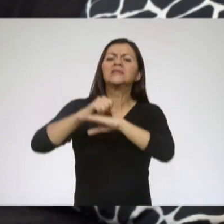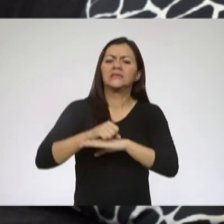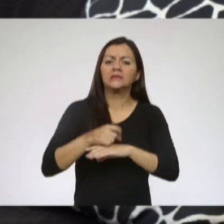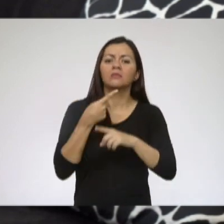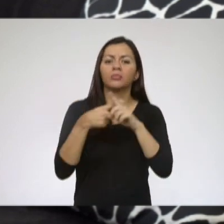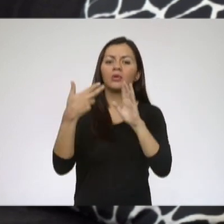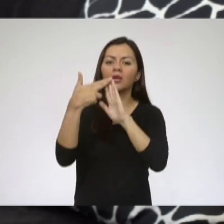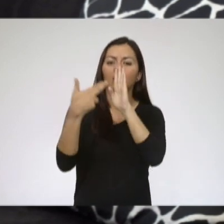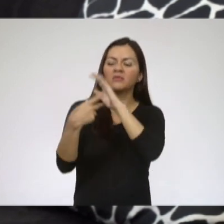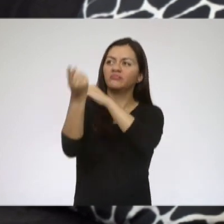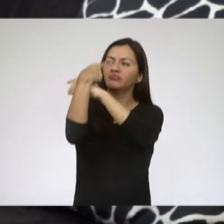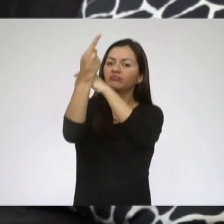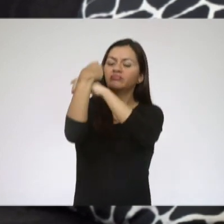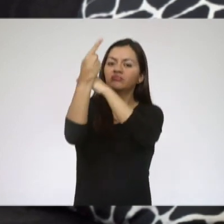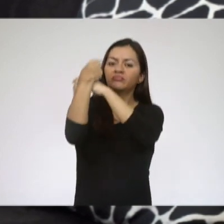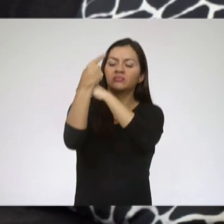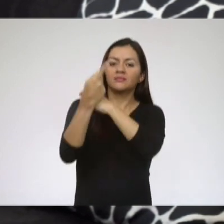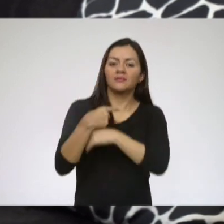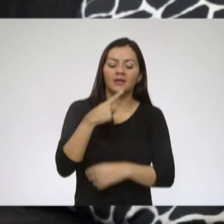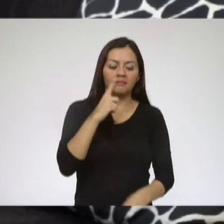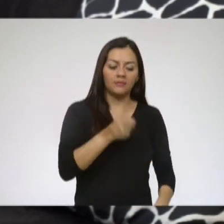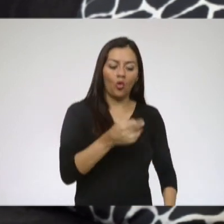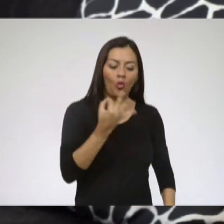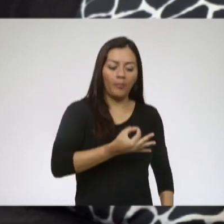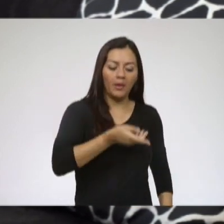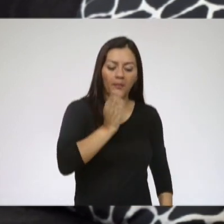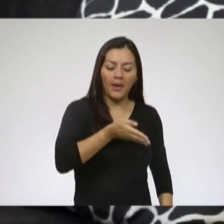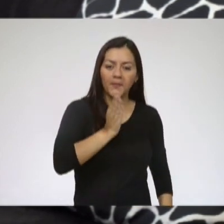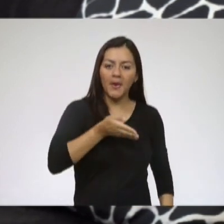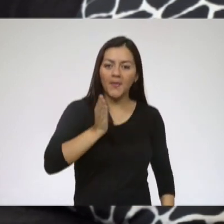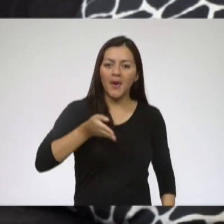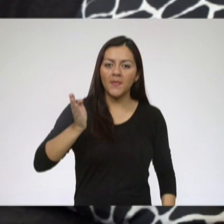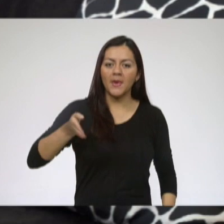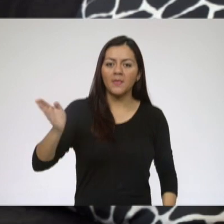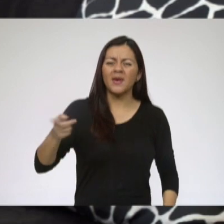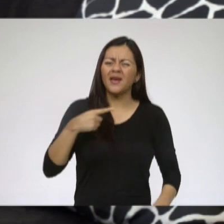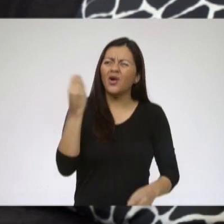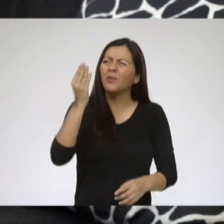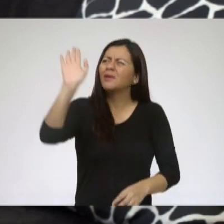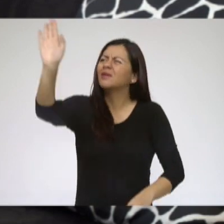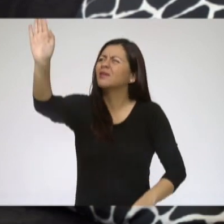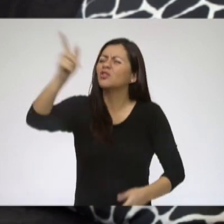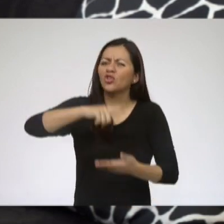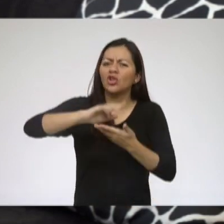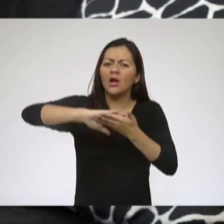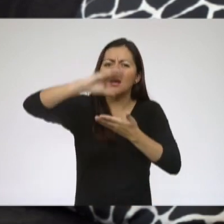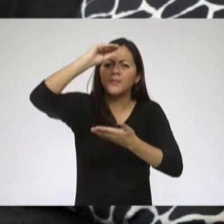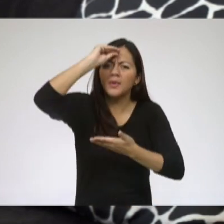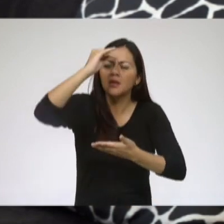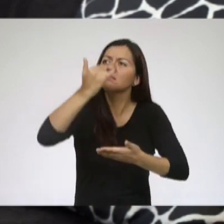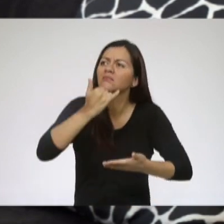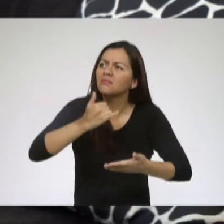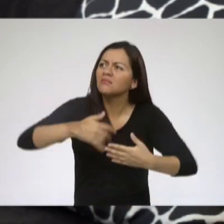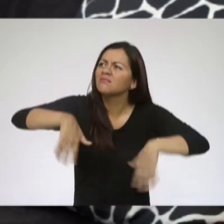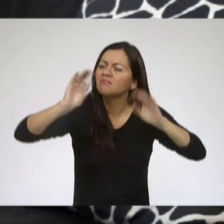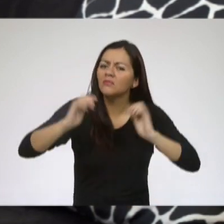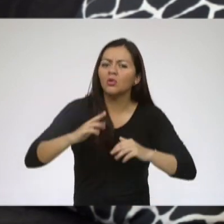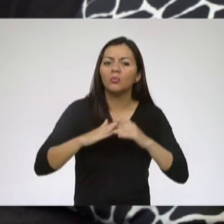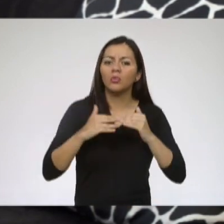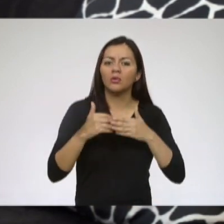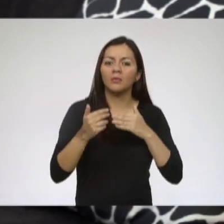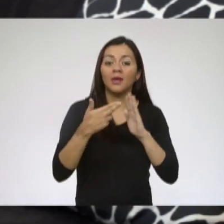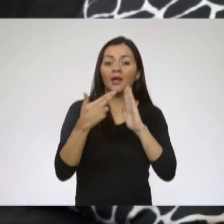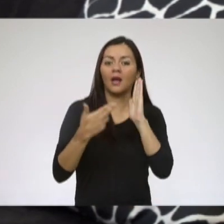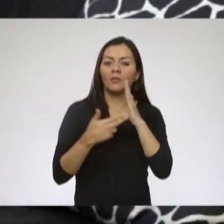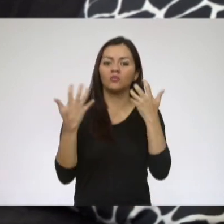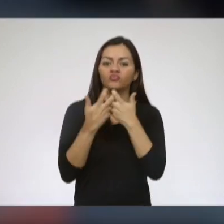impone reglas, porque éste le dice lo que tiene que hacer, cuando él lo que quiere es aprender a vivir. Y muchas veces esas reglas no están de